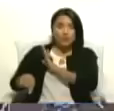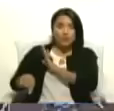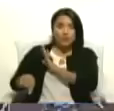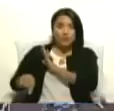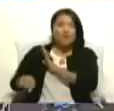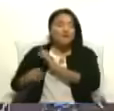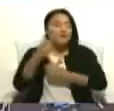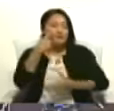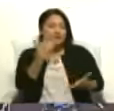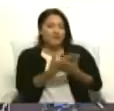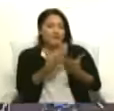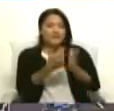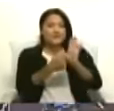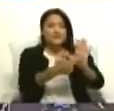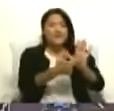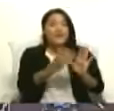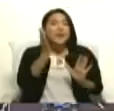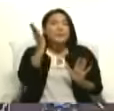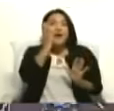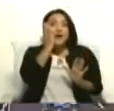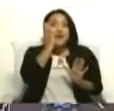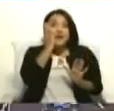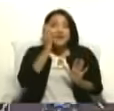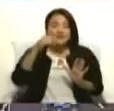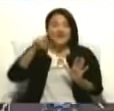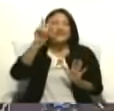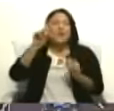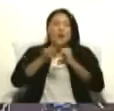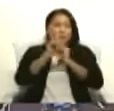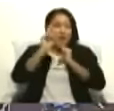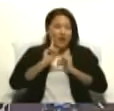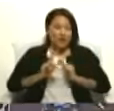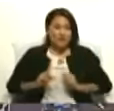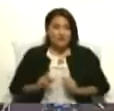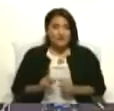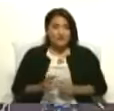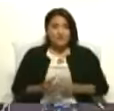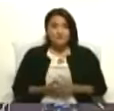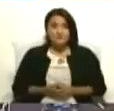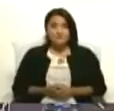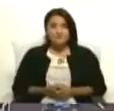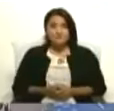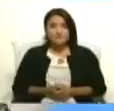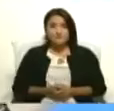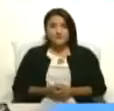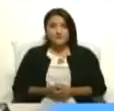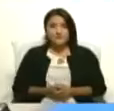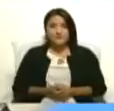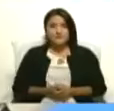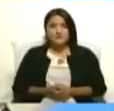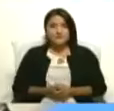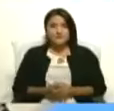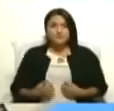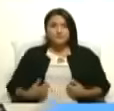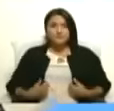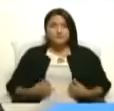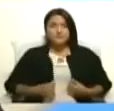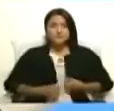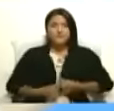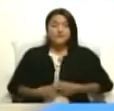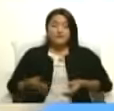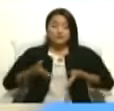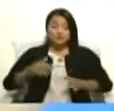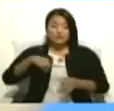decía sobre su madre que es la patria de Venezuela supuestamente supuestamente al nacido aquí